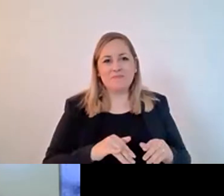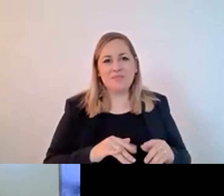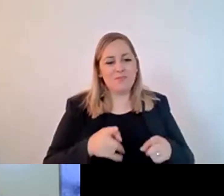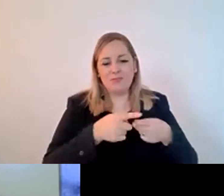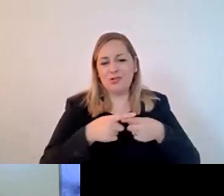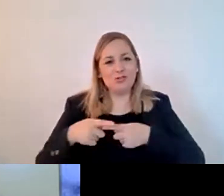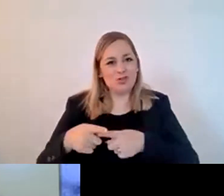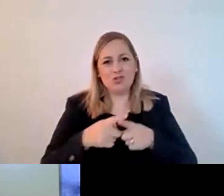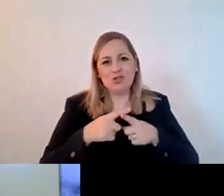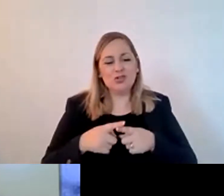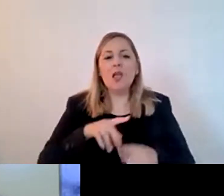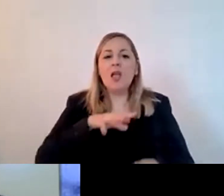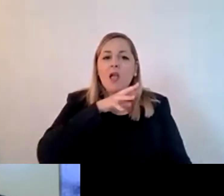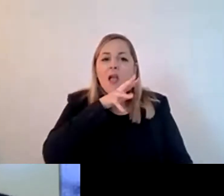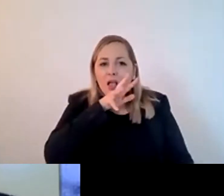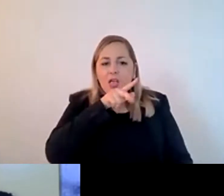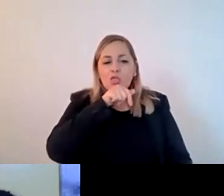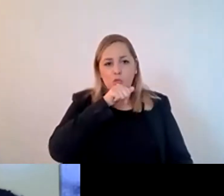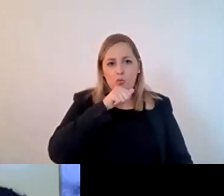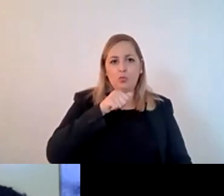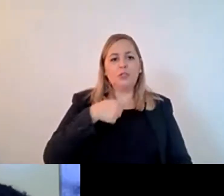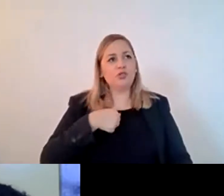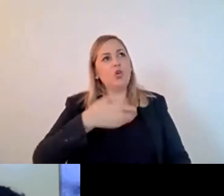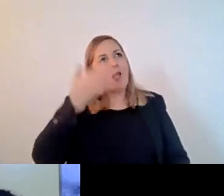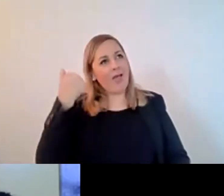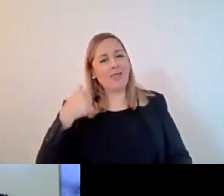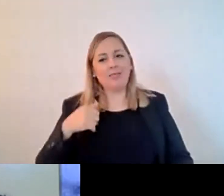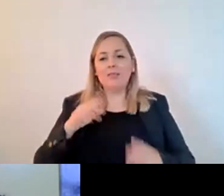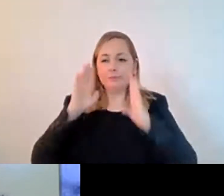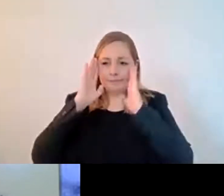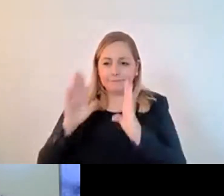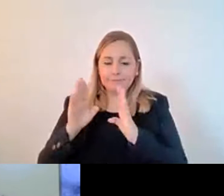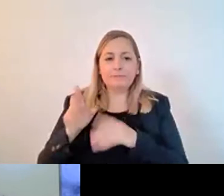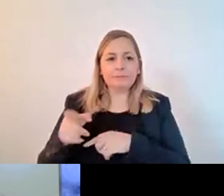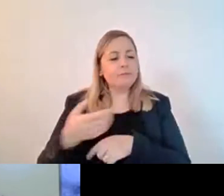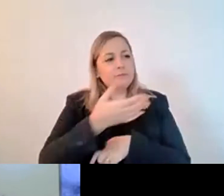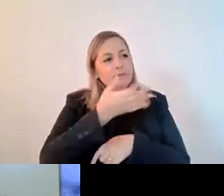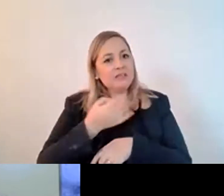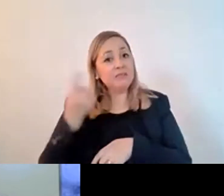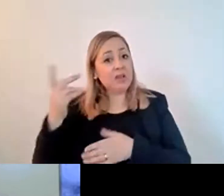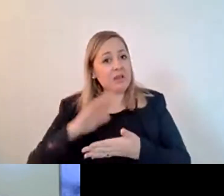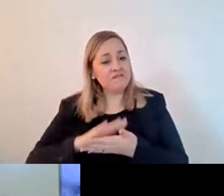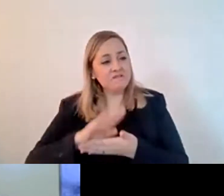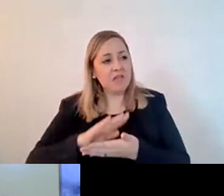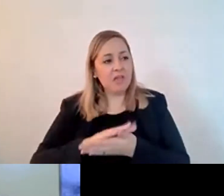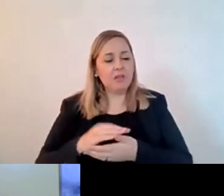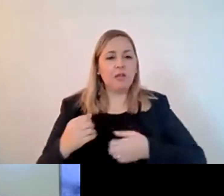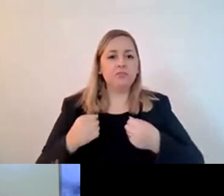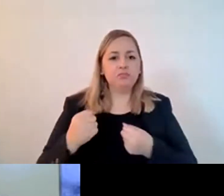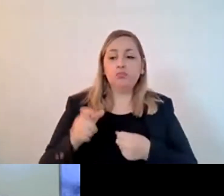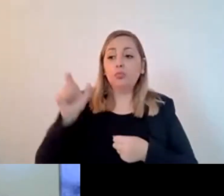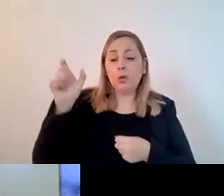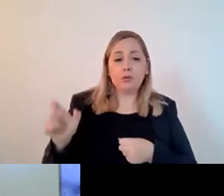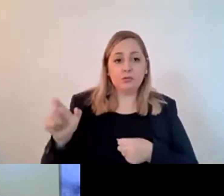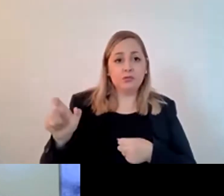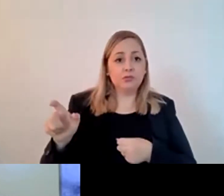social. Un adulto que atendí me contaba, estaba en una fiesta, dijo, y había una